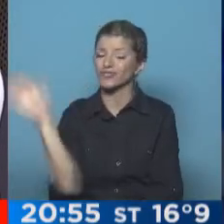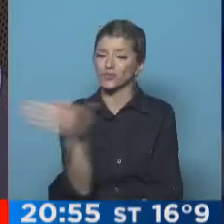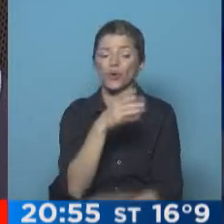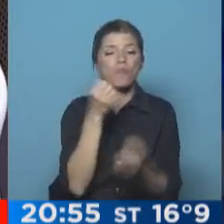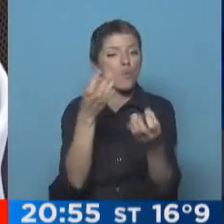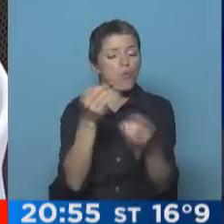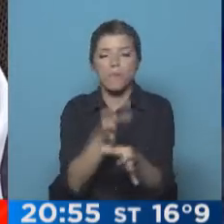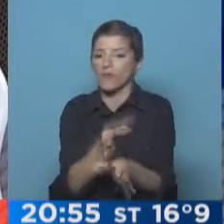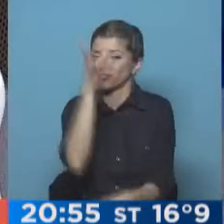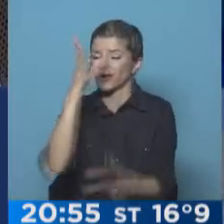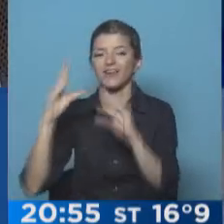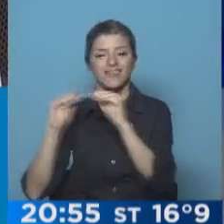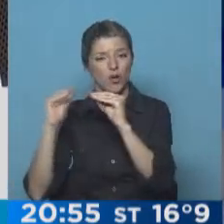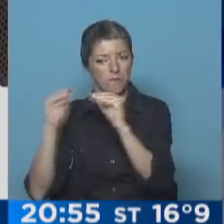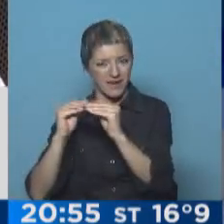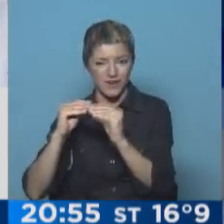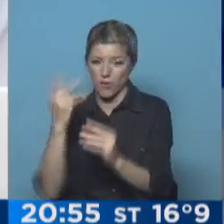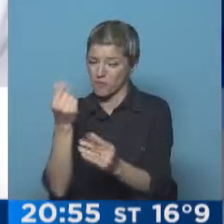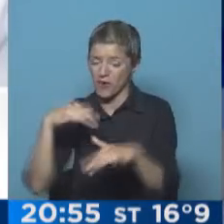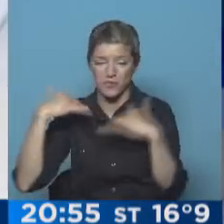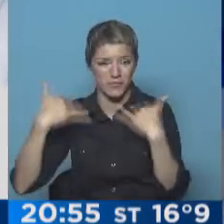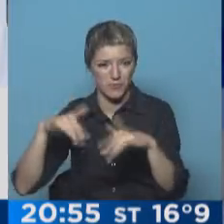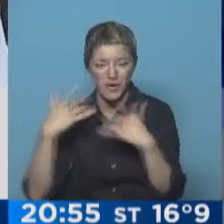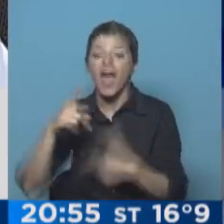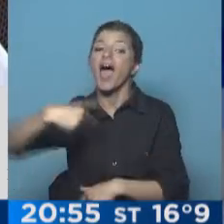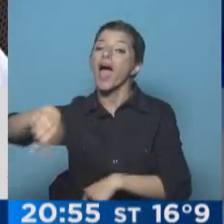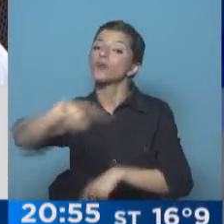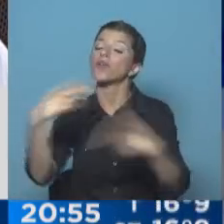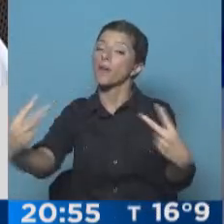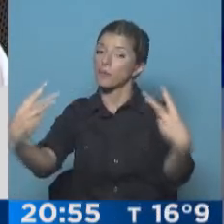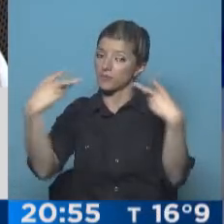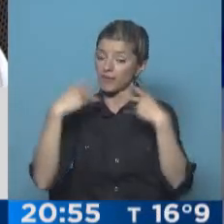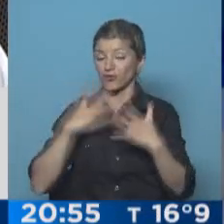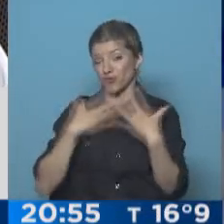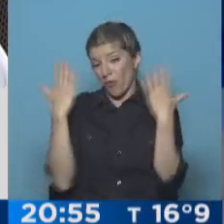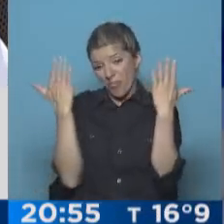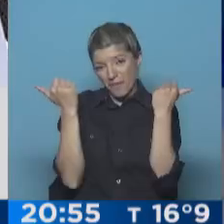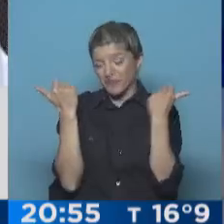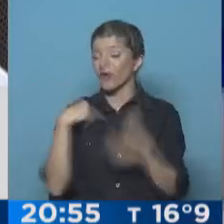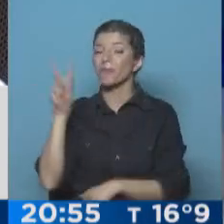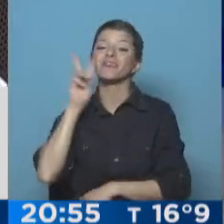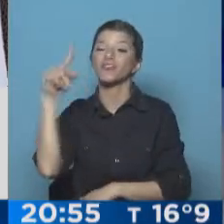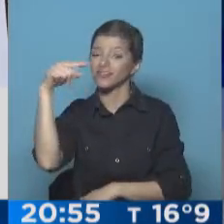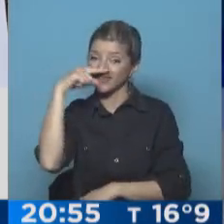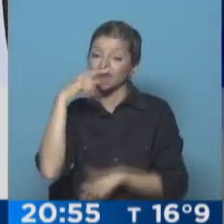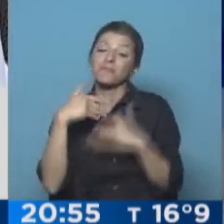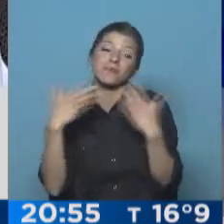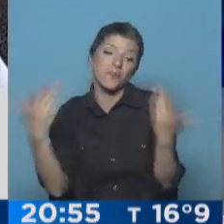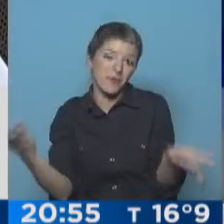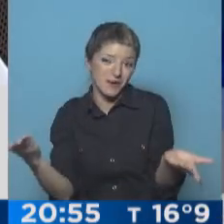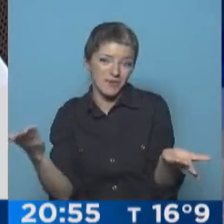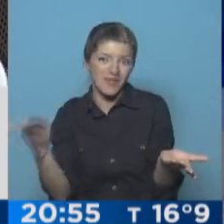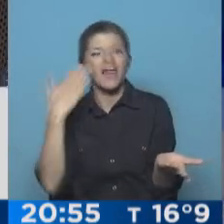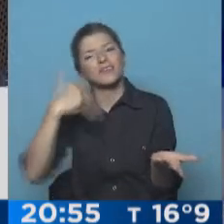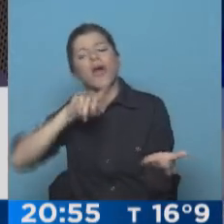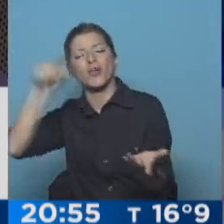y compañeros de oro. A ustedes por estar allí. Me despido de aquí del noticiero, pero bueno, me reciclaré en alguna